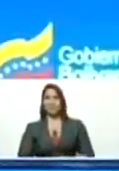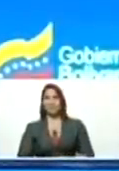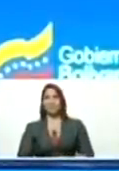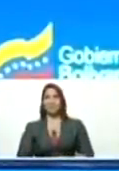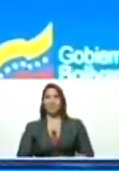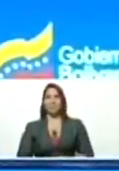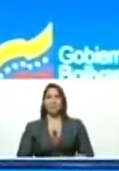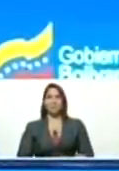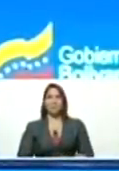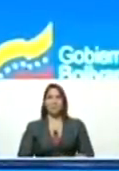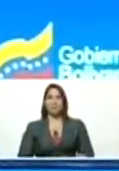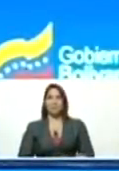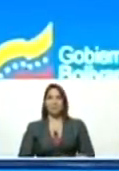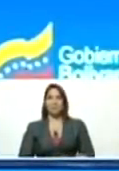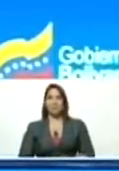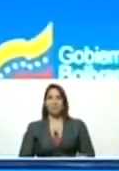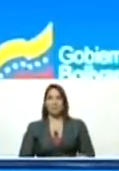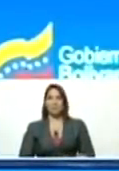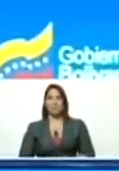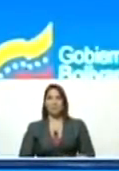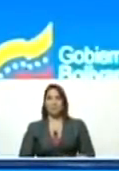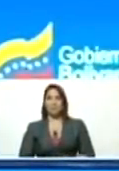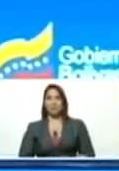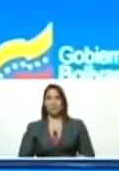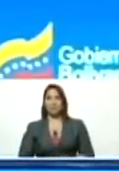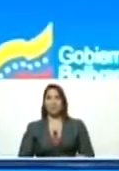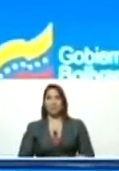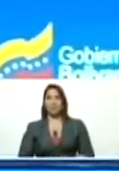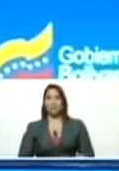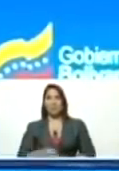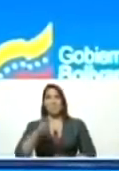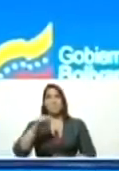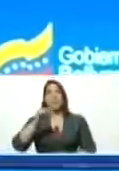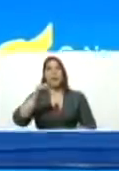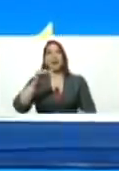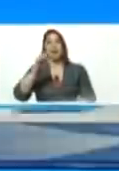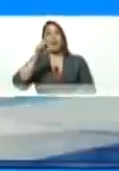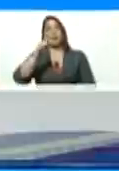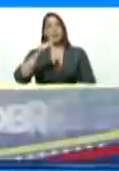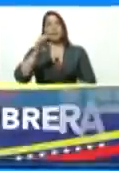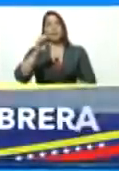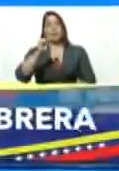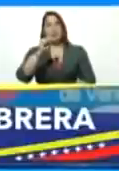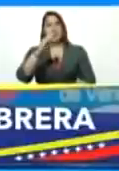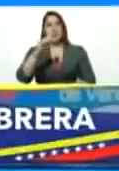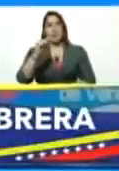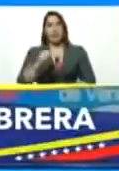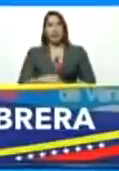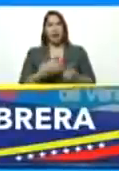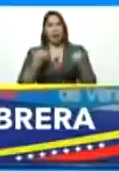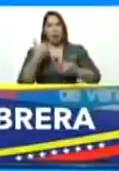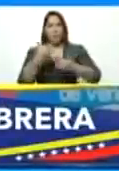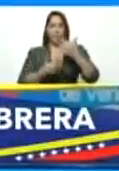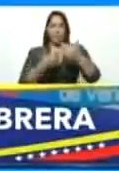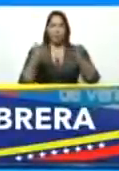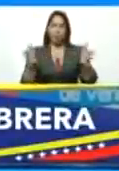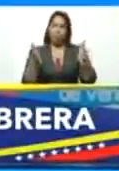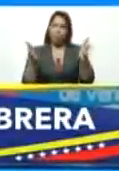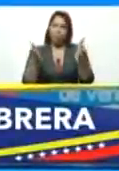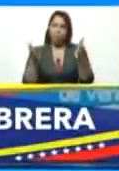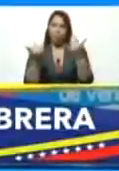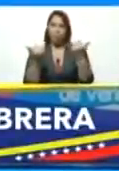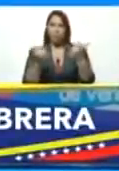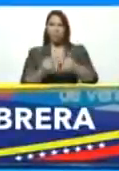y de quién y de malatesta ahora poco a poco lo fuimos re educando y ya